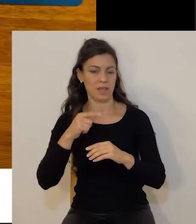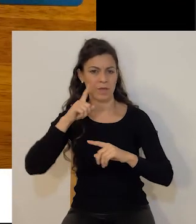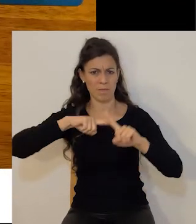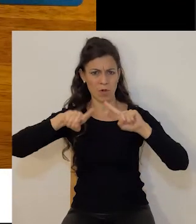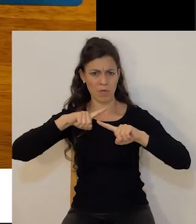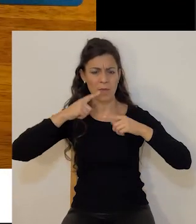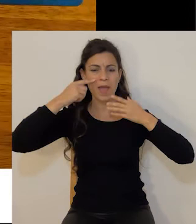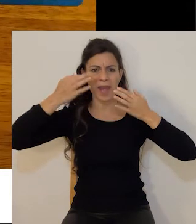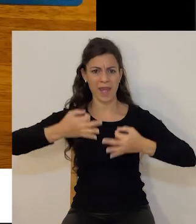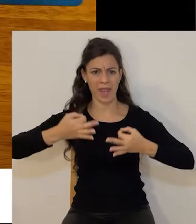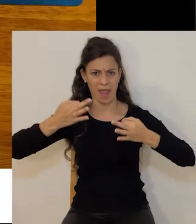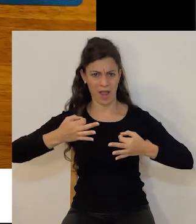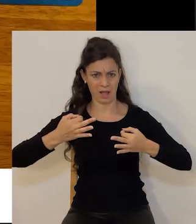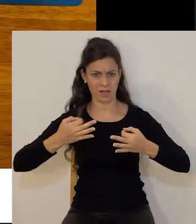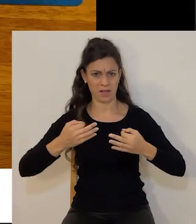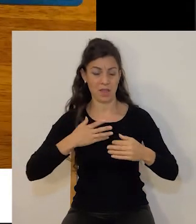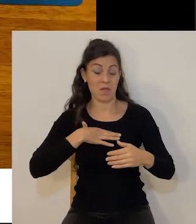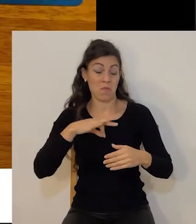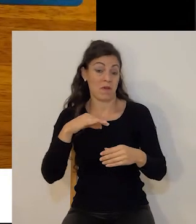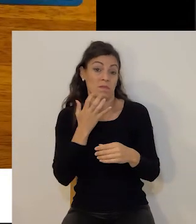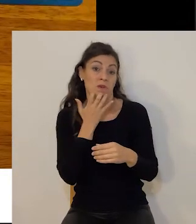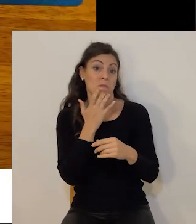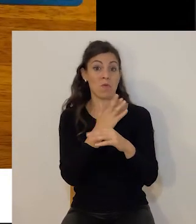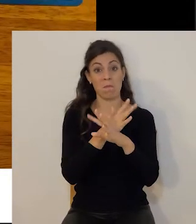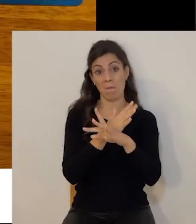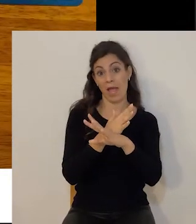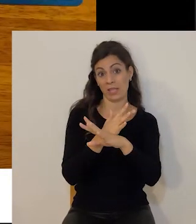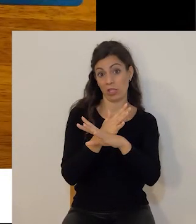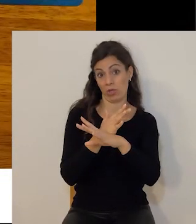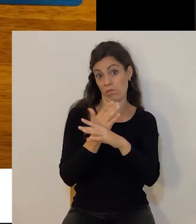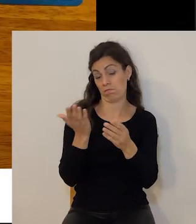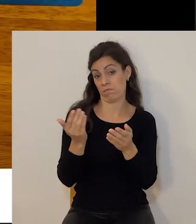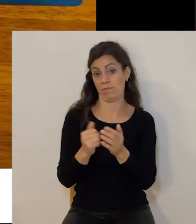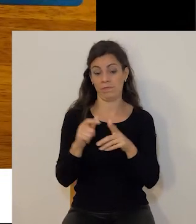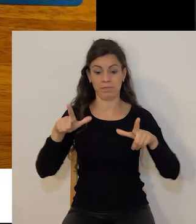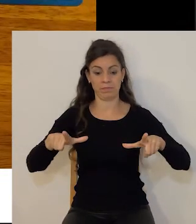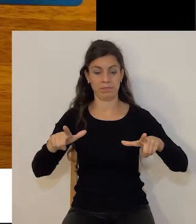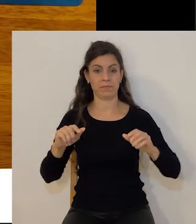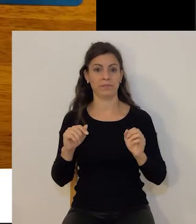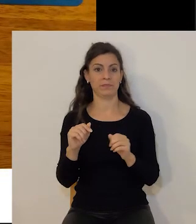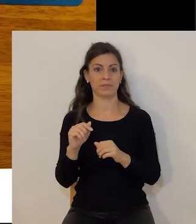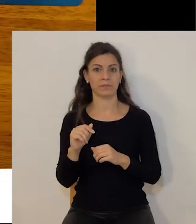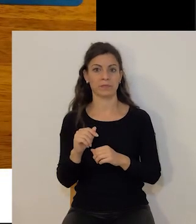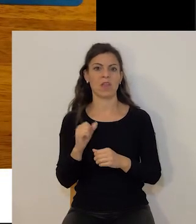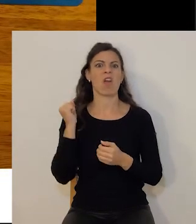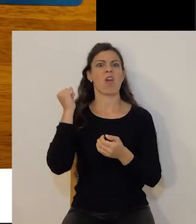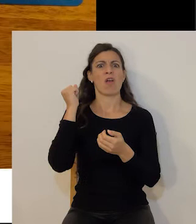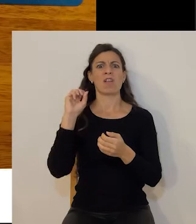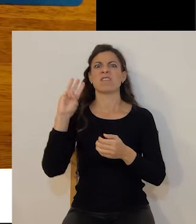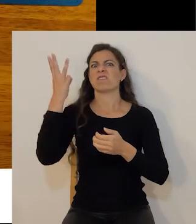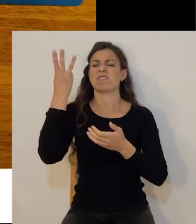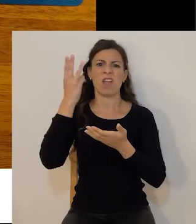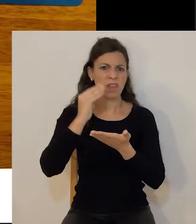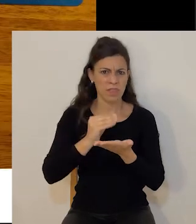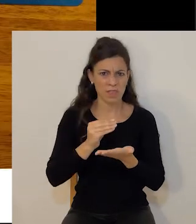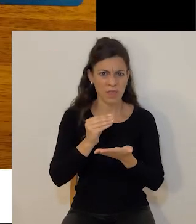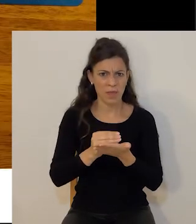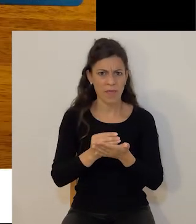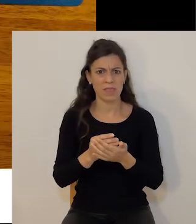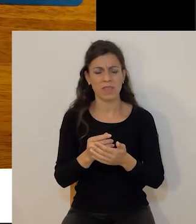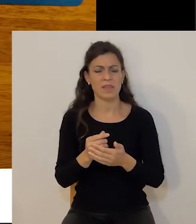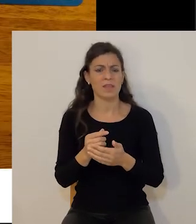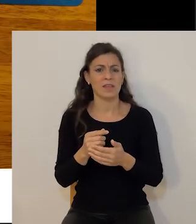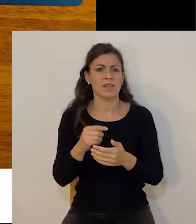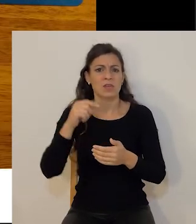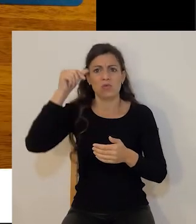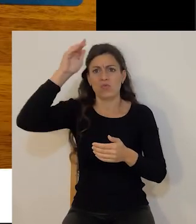real o un problema que puede darse en el patio. Estoy en el patio y por tercera vez hay un niño que me